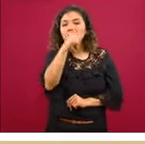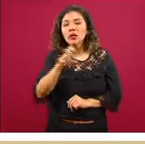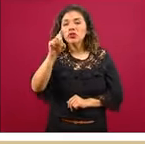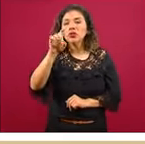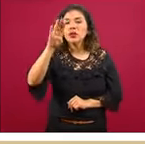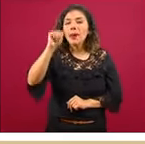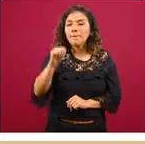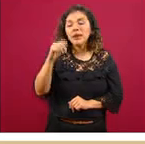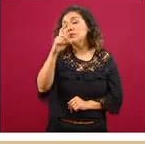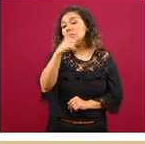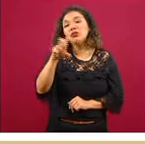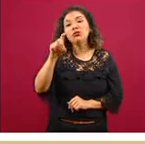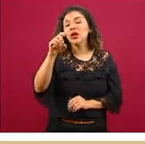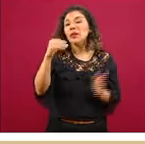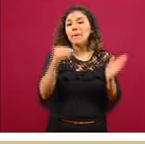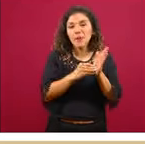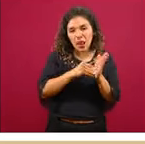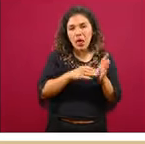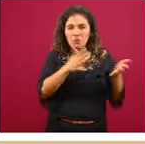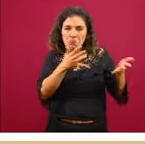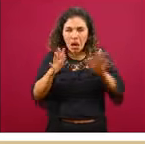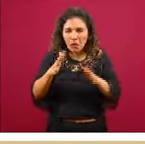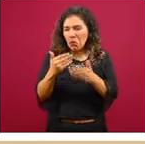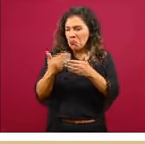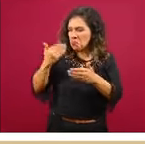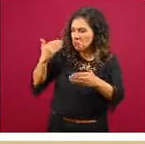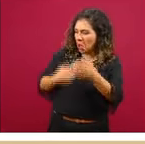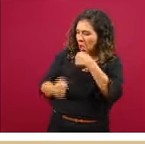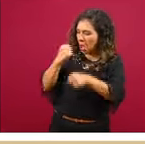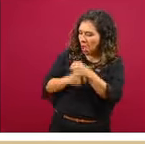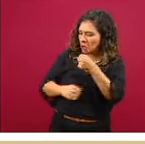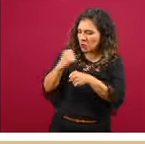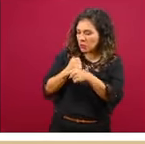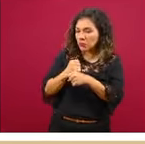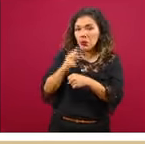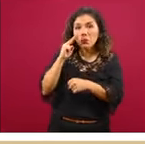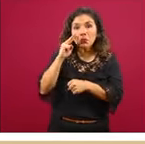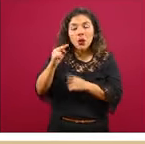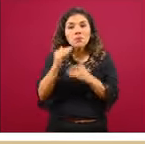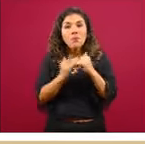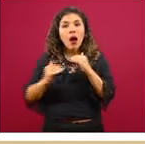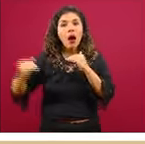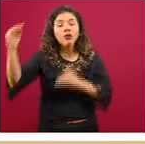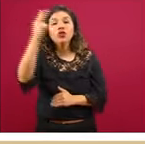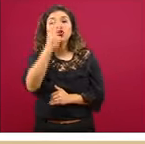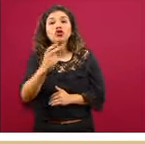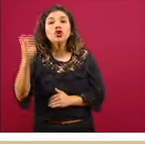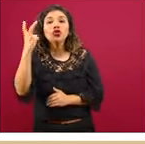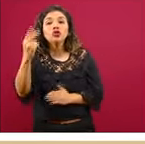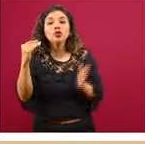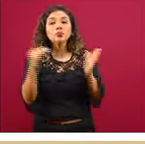según la historia de los últimos 4 años o de los últimos años, y observamos 202,000. O